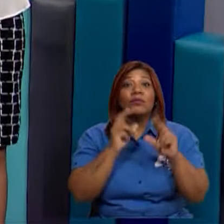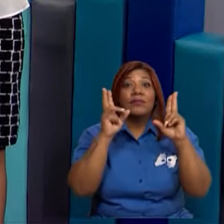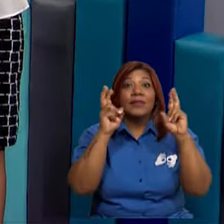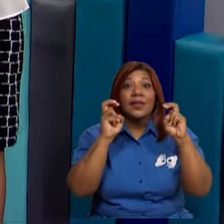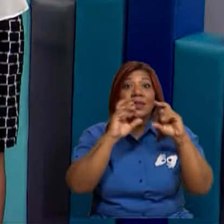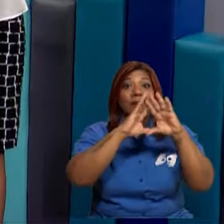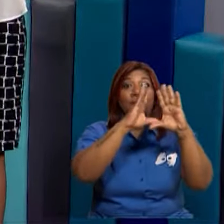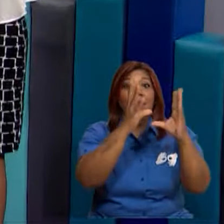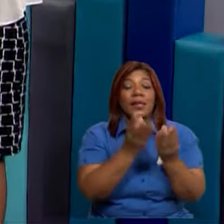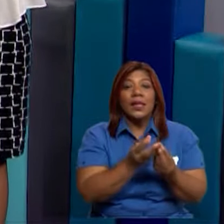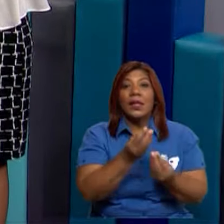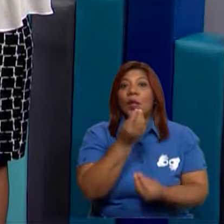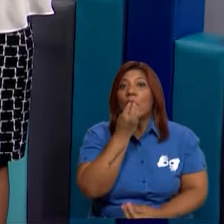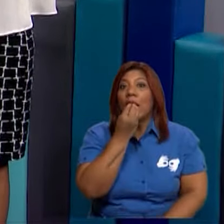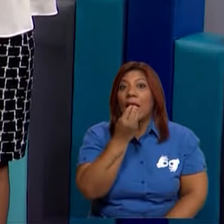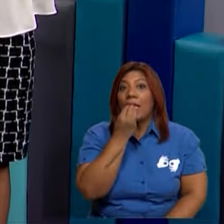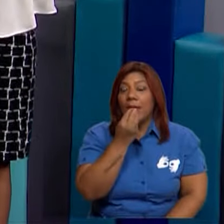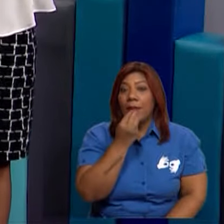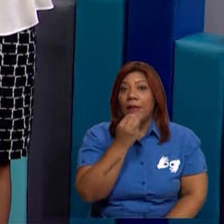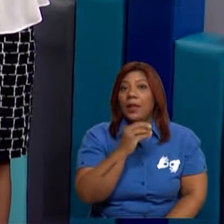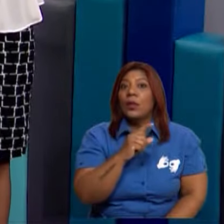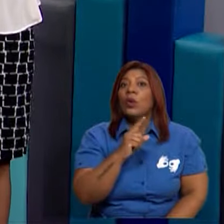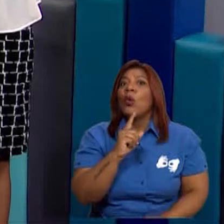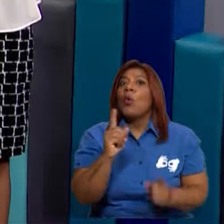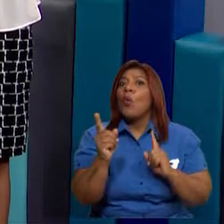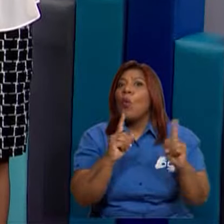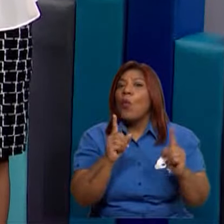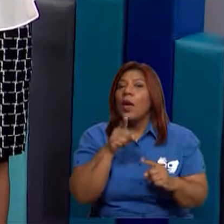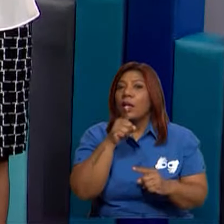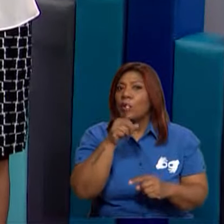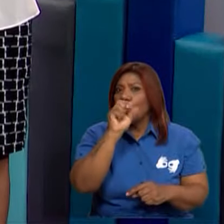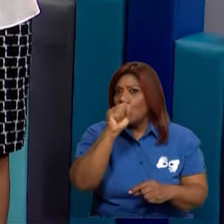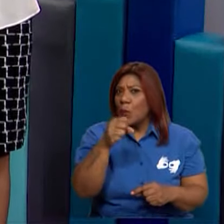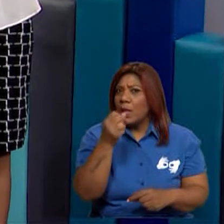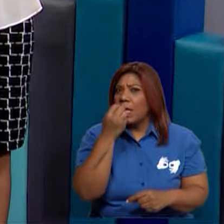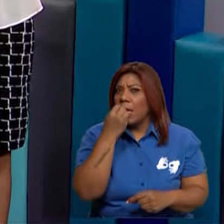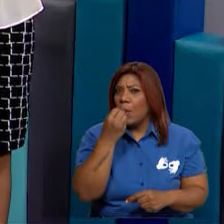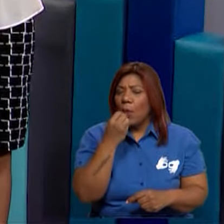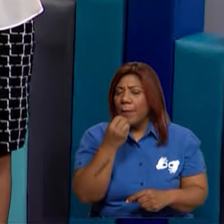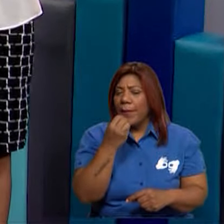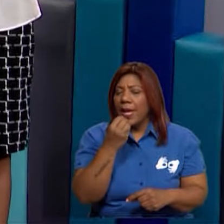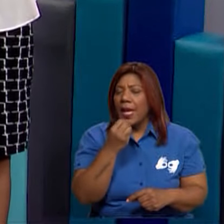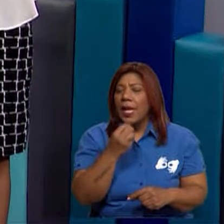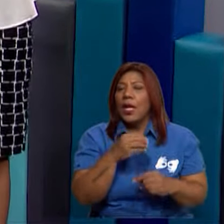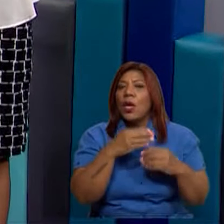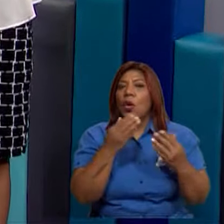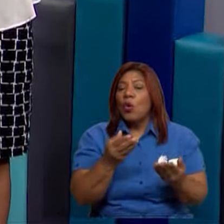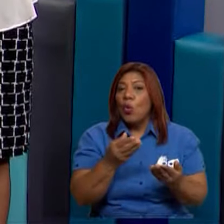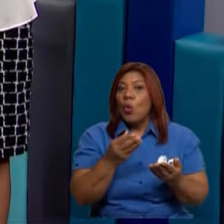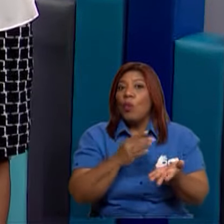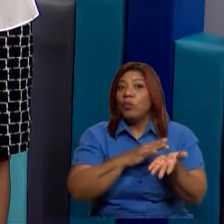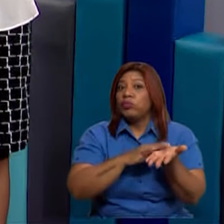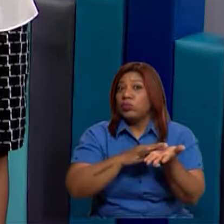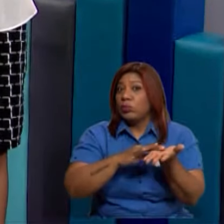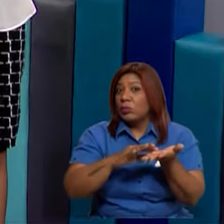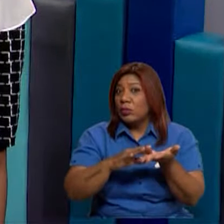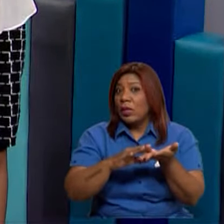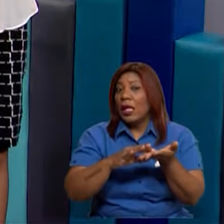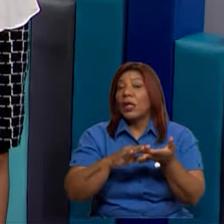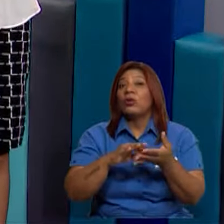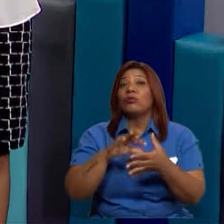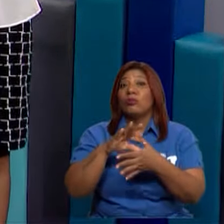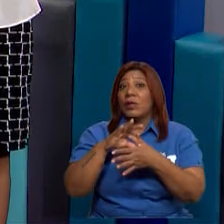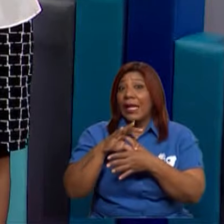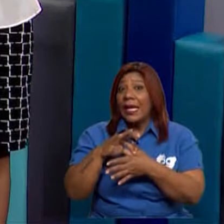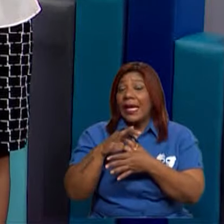¿verdad? ¿Cuáles son esos tipos de alimentos o cómo se dividen esos alimentos, ¿verdad? Estaban los carbohidratos, las proteínas,